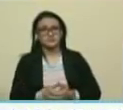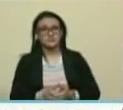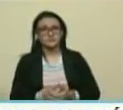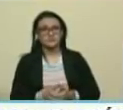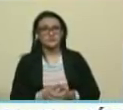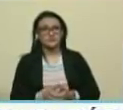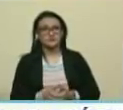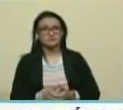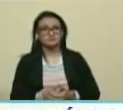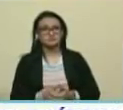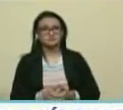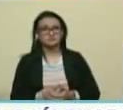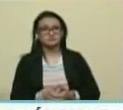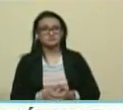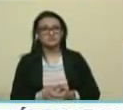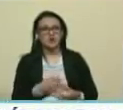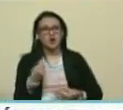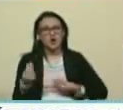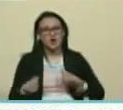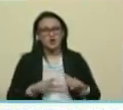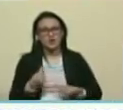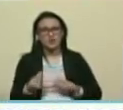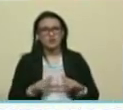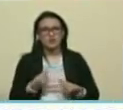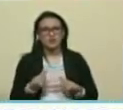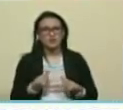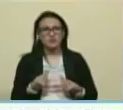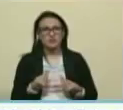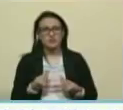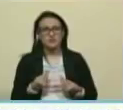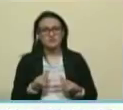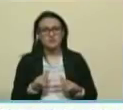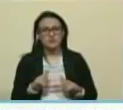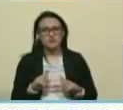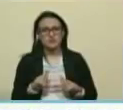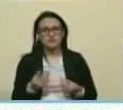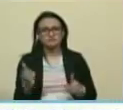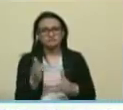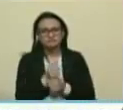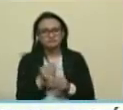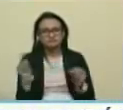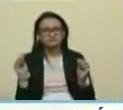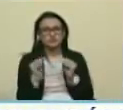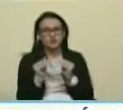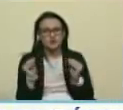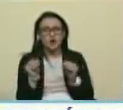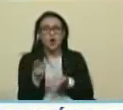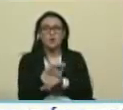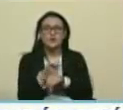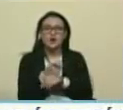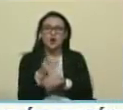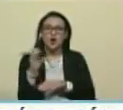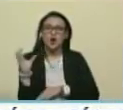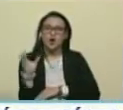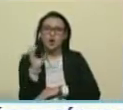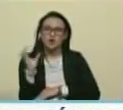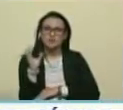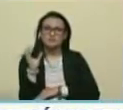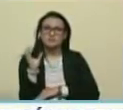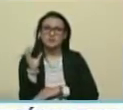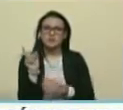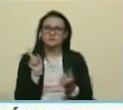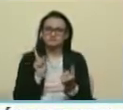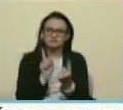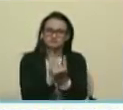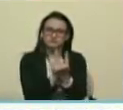diciendo, ¿cómo poder encontrar esos puntos de coincidencia con el gobierno de Colombia para